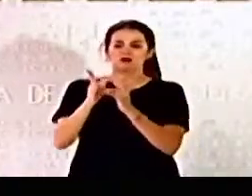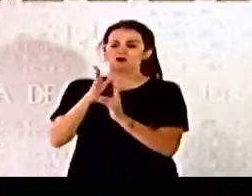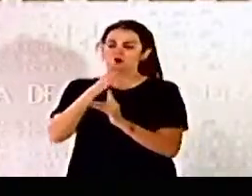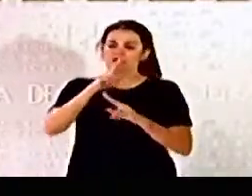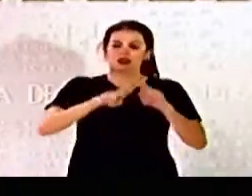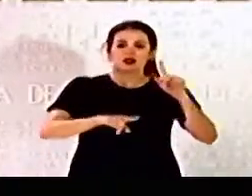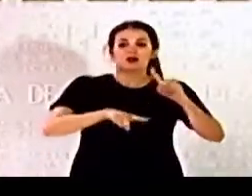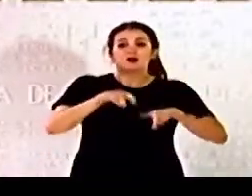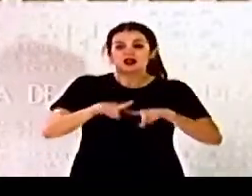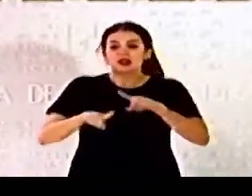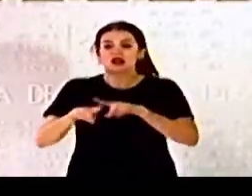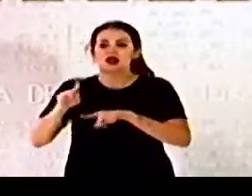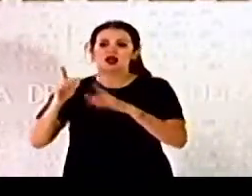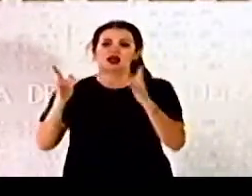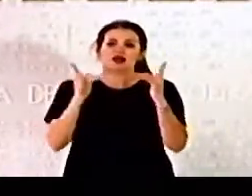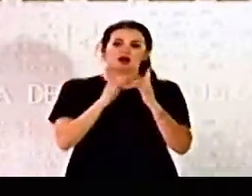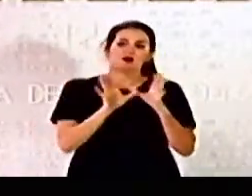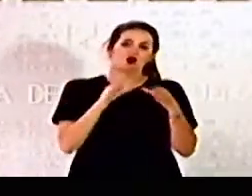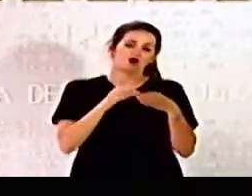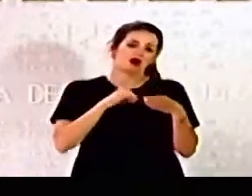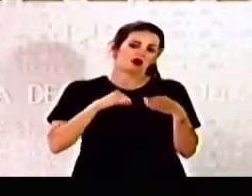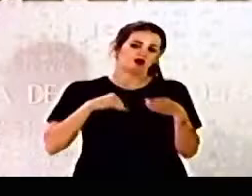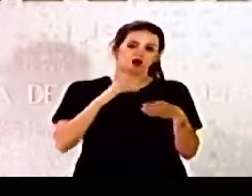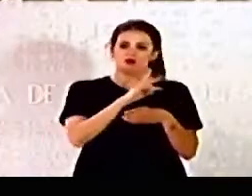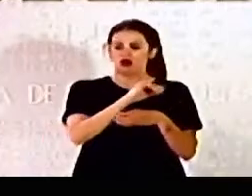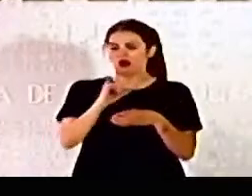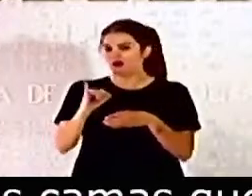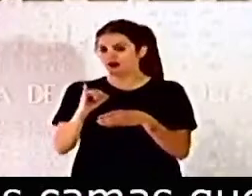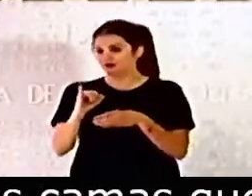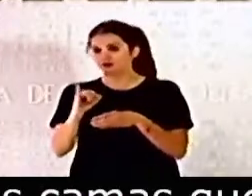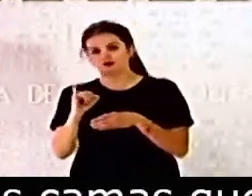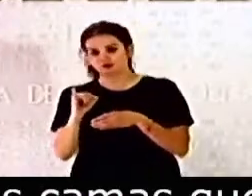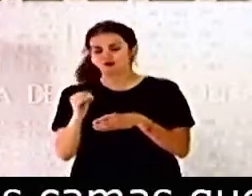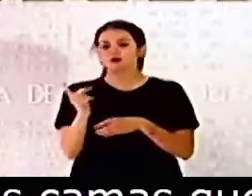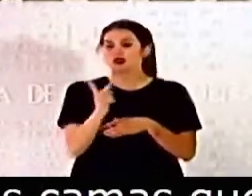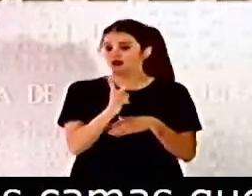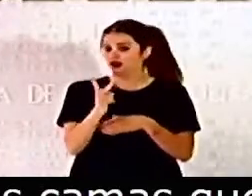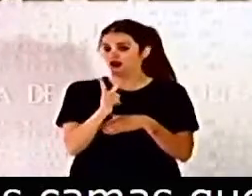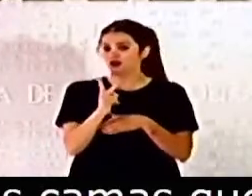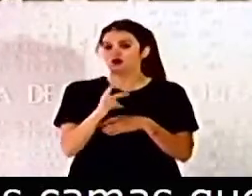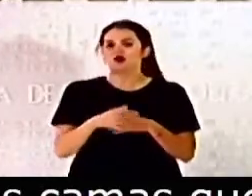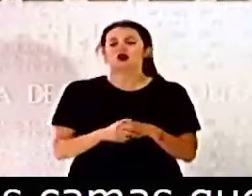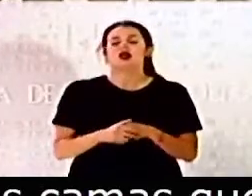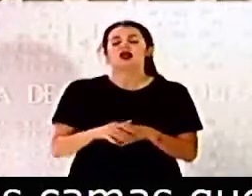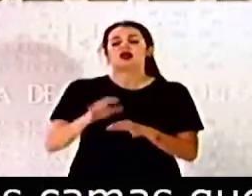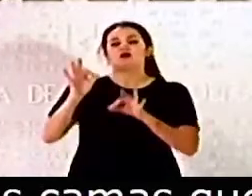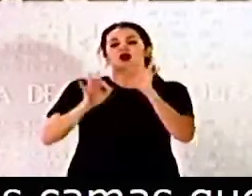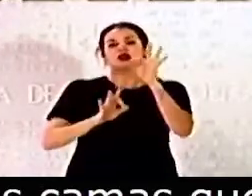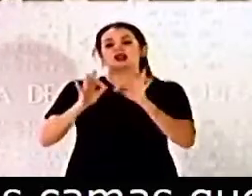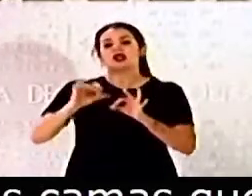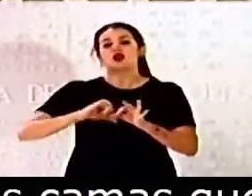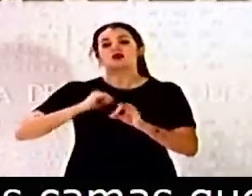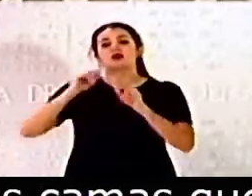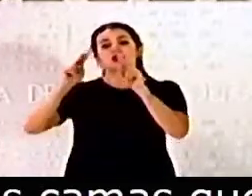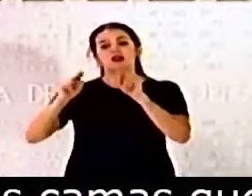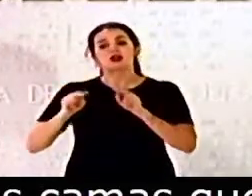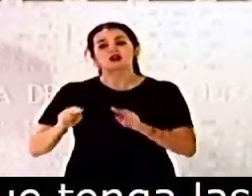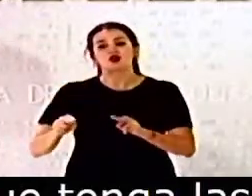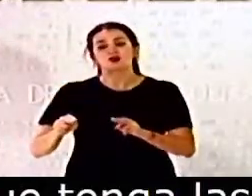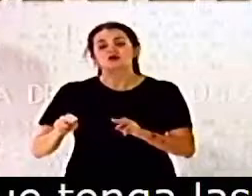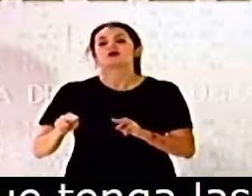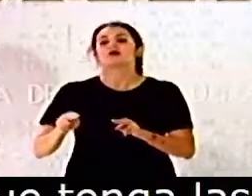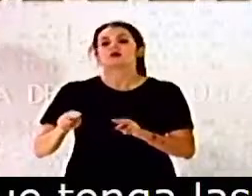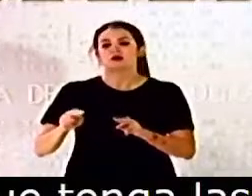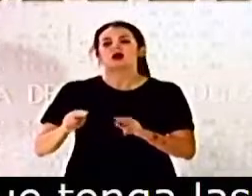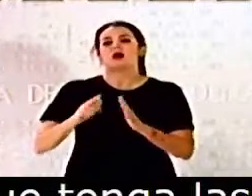comunidades autónomas, tanto en UCI como en camas de hospitalización, hablamos de la tasa de hospitalización, la tasa de hospitalización sigue